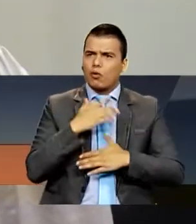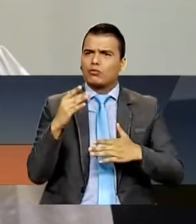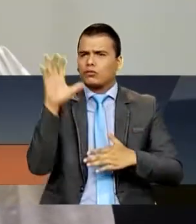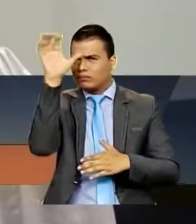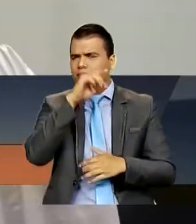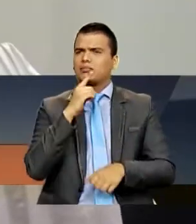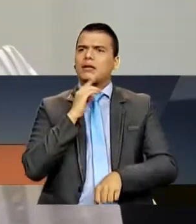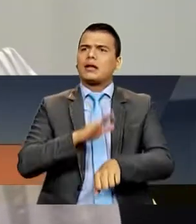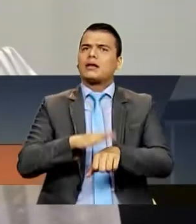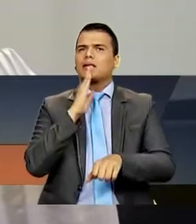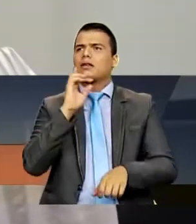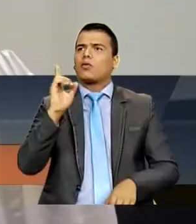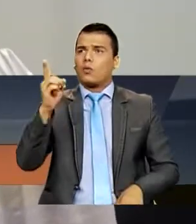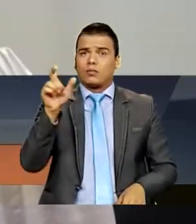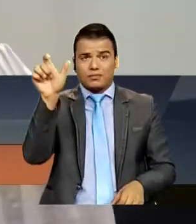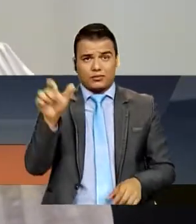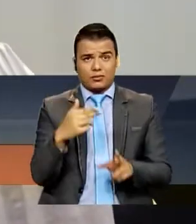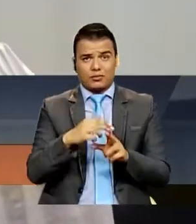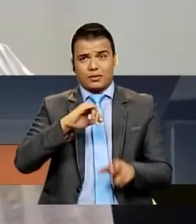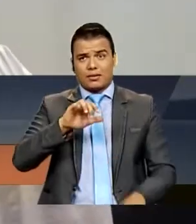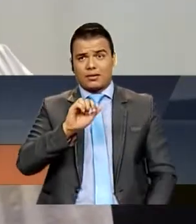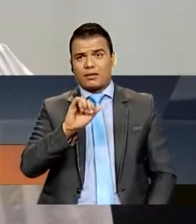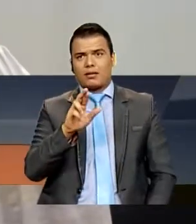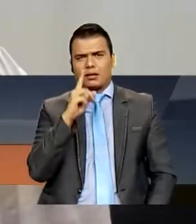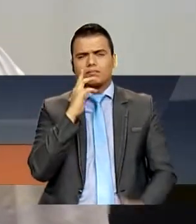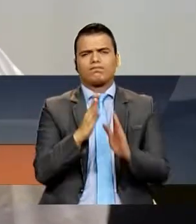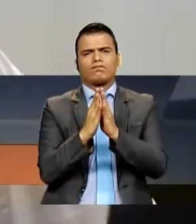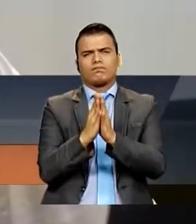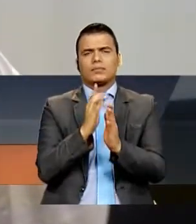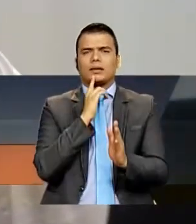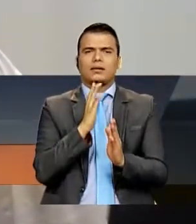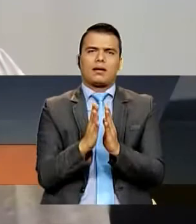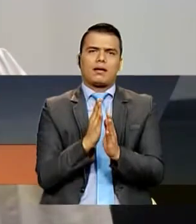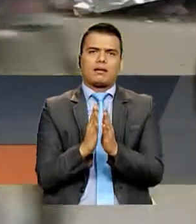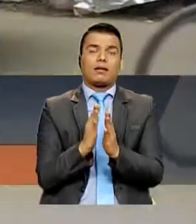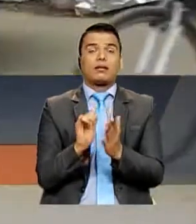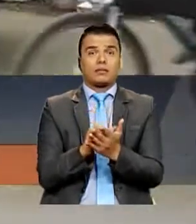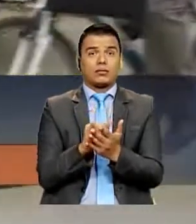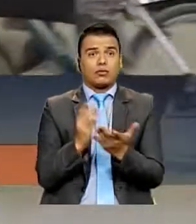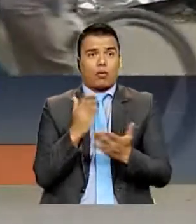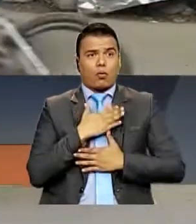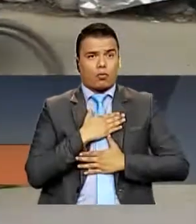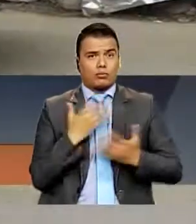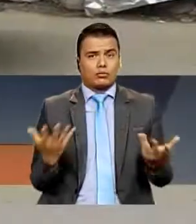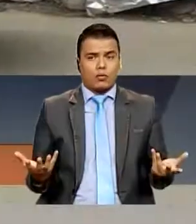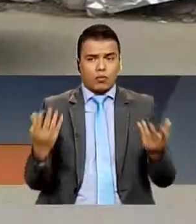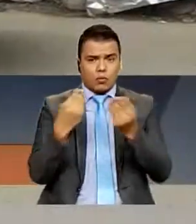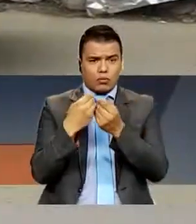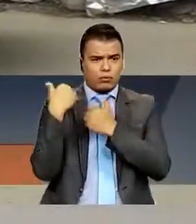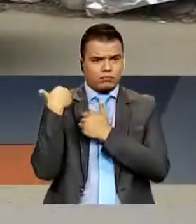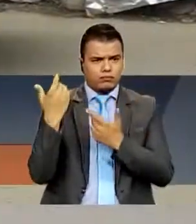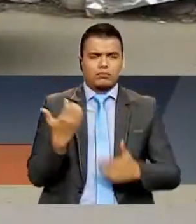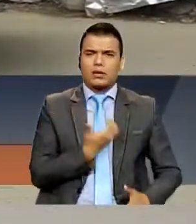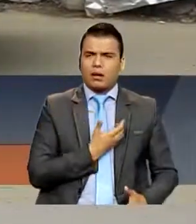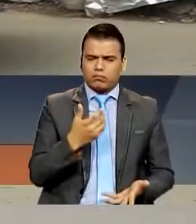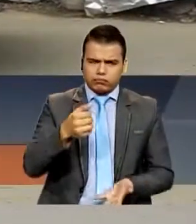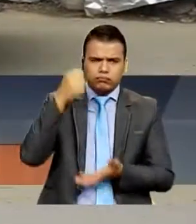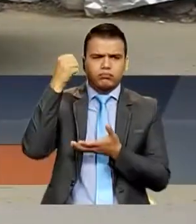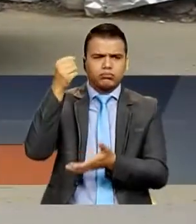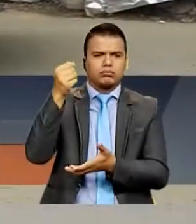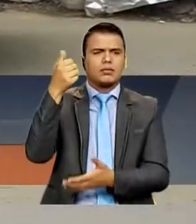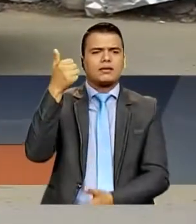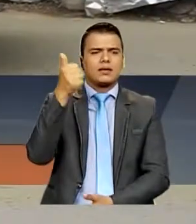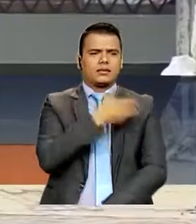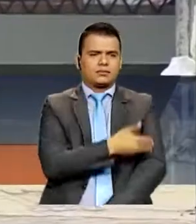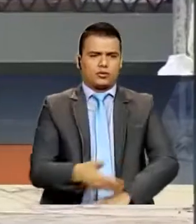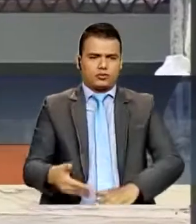los asesinos de Jair Abonía, por favor nos den esa información. La alcaldía ha puesto una recompensa de 10